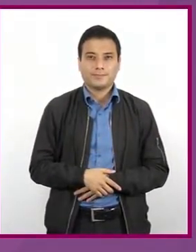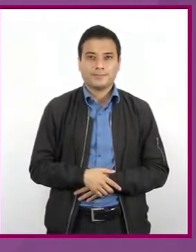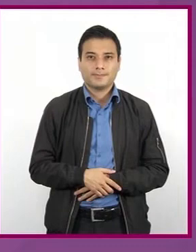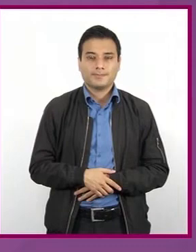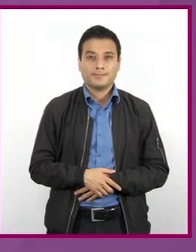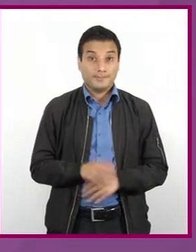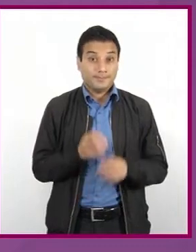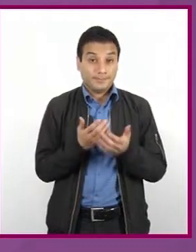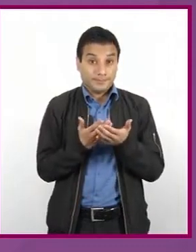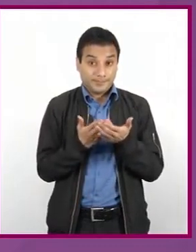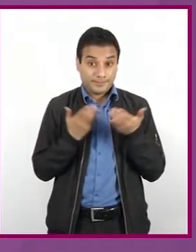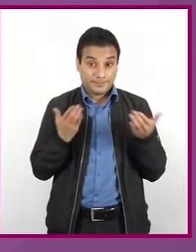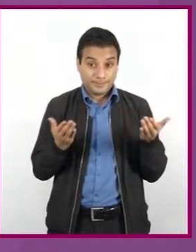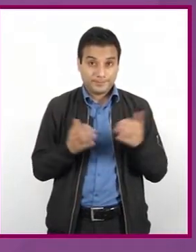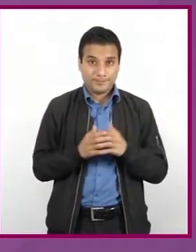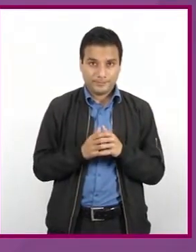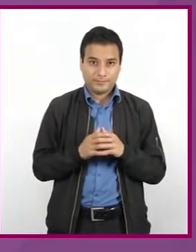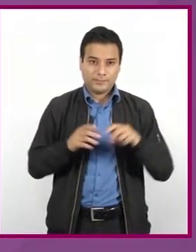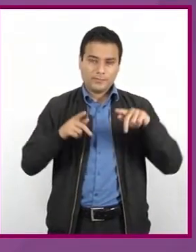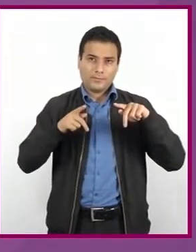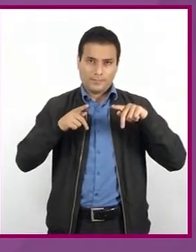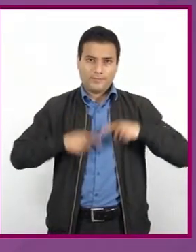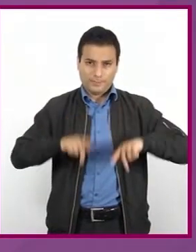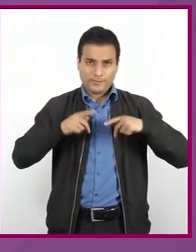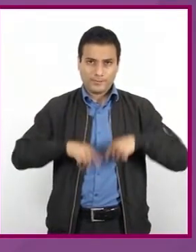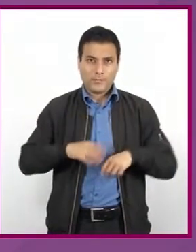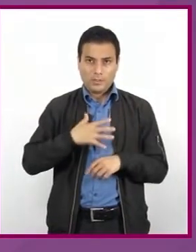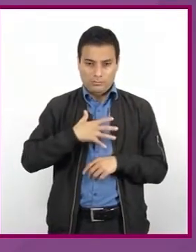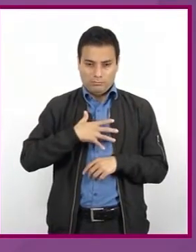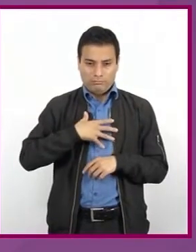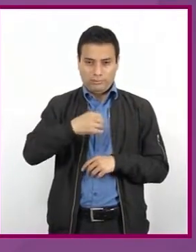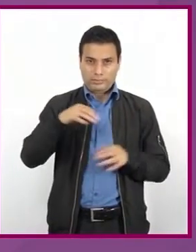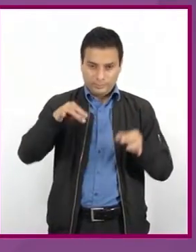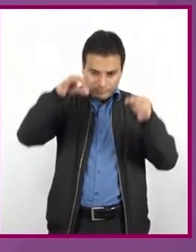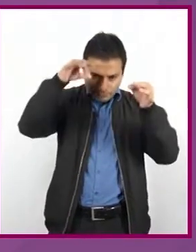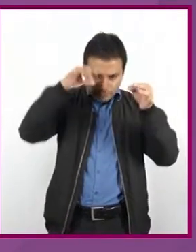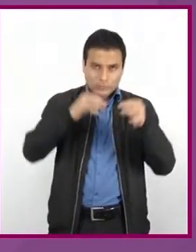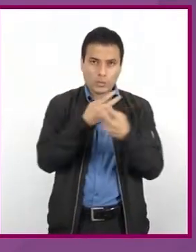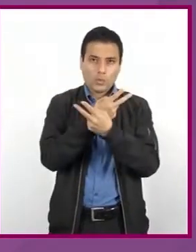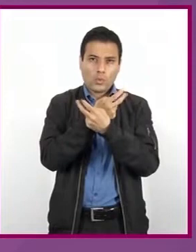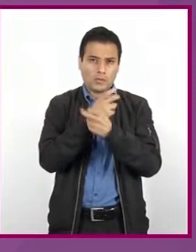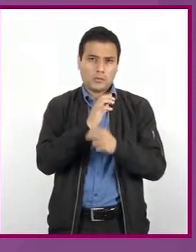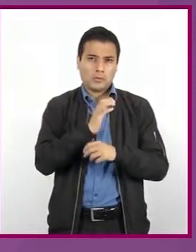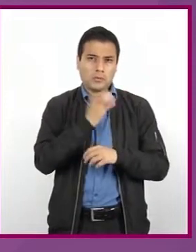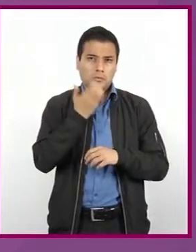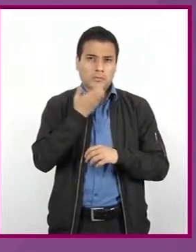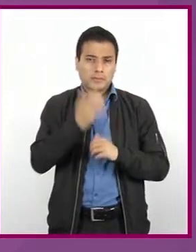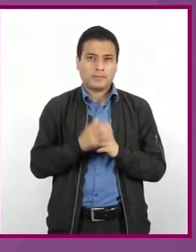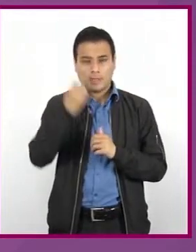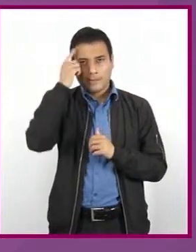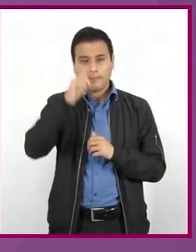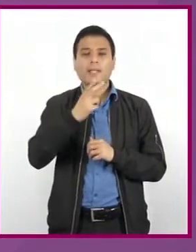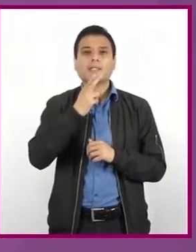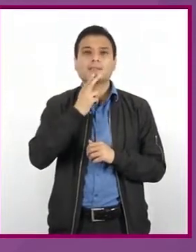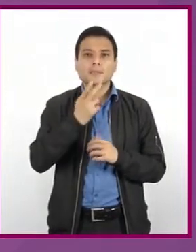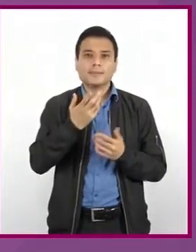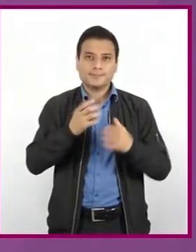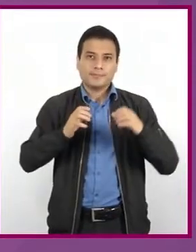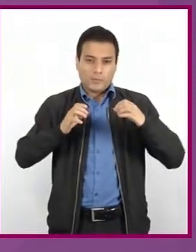En la actualidad, el radiodiagnóstico es la aplicación más común de los rayos X, pues permite realizar estudios